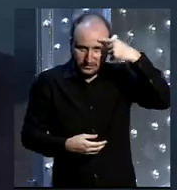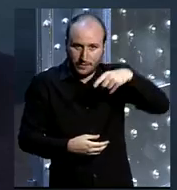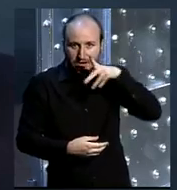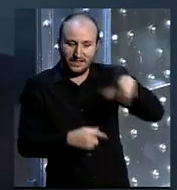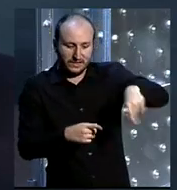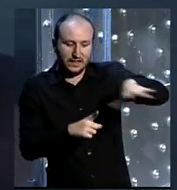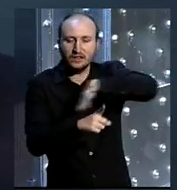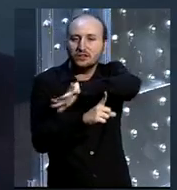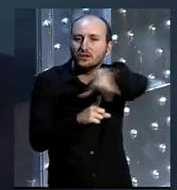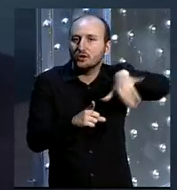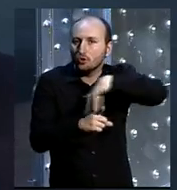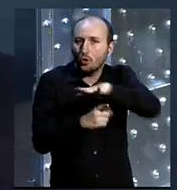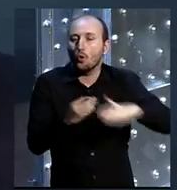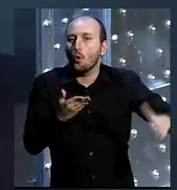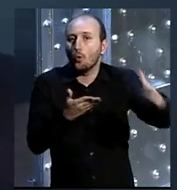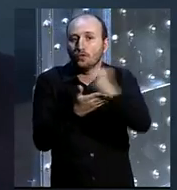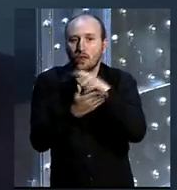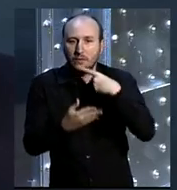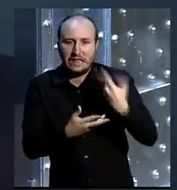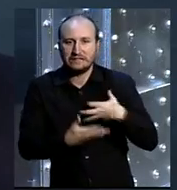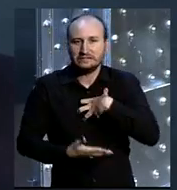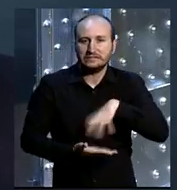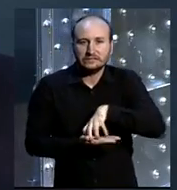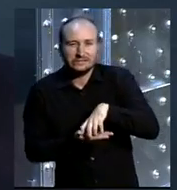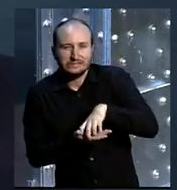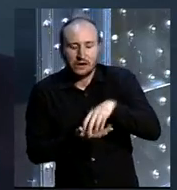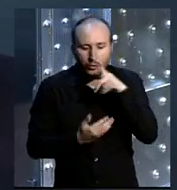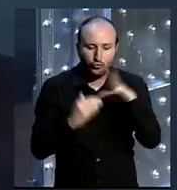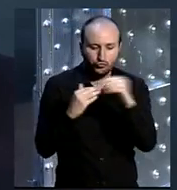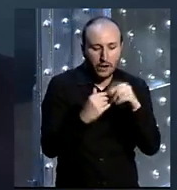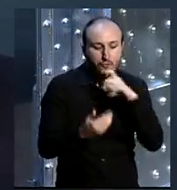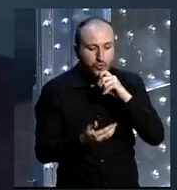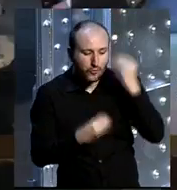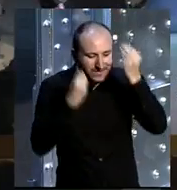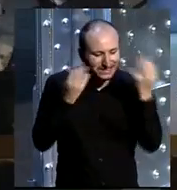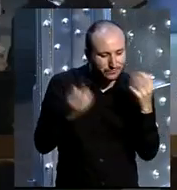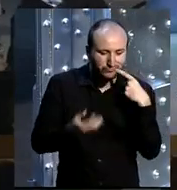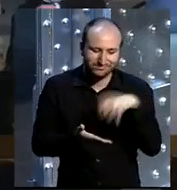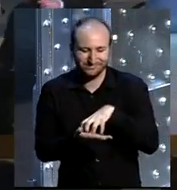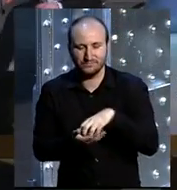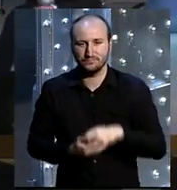entorno de certidumbre en relación a nuestros clientes. ¿Alguna pregunta?